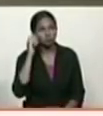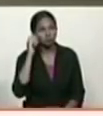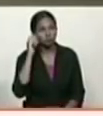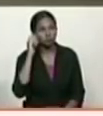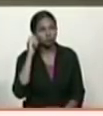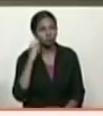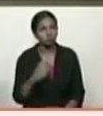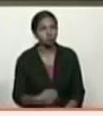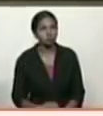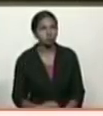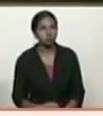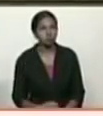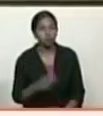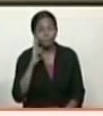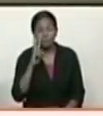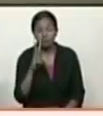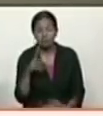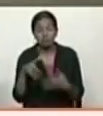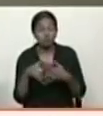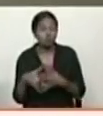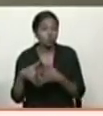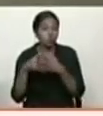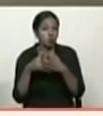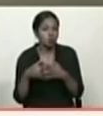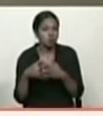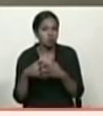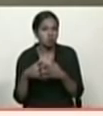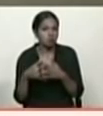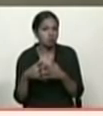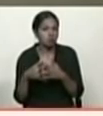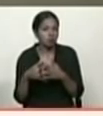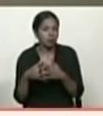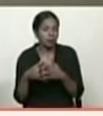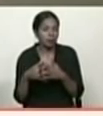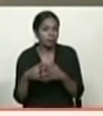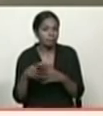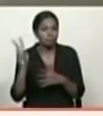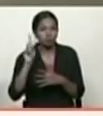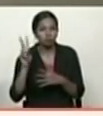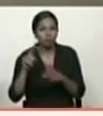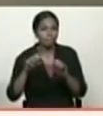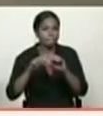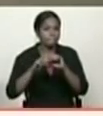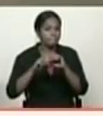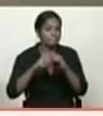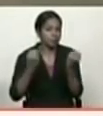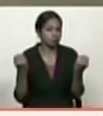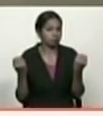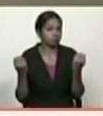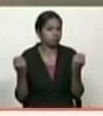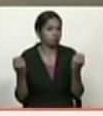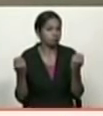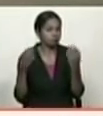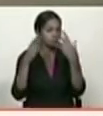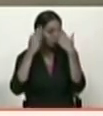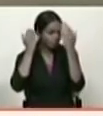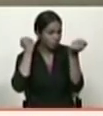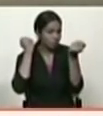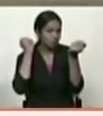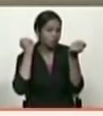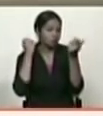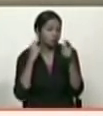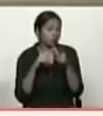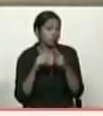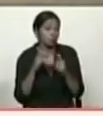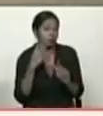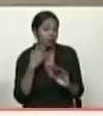Miren, Estados Unidos y Venezuela rompieron relaciones diplomáticas. La diplomacia establece que en una